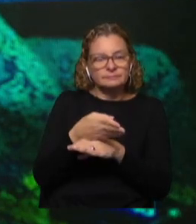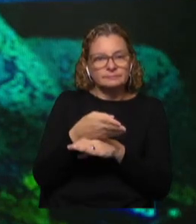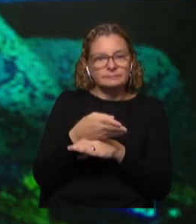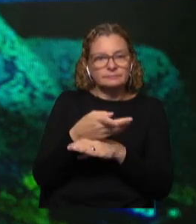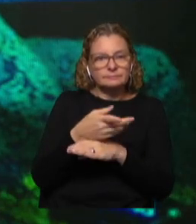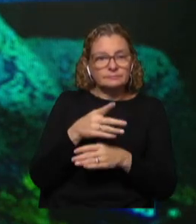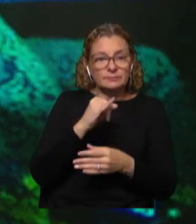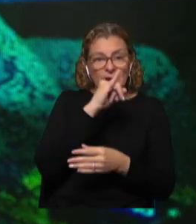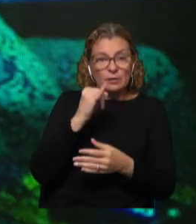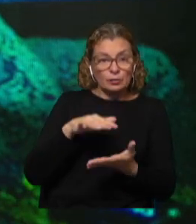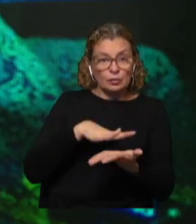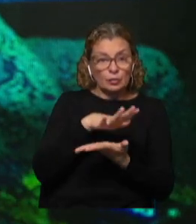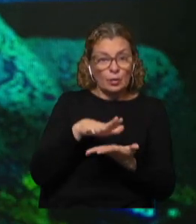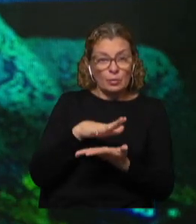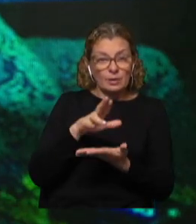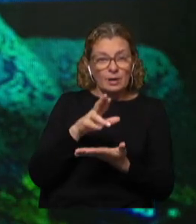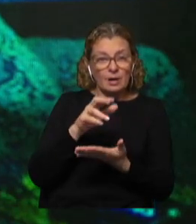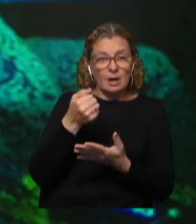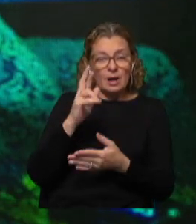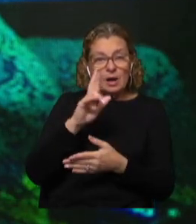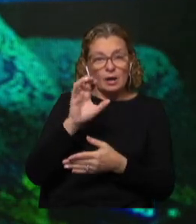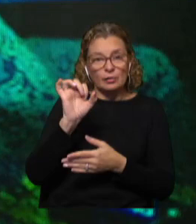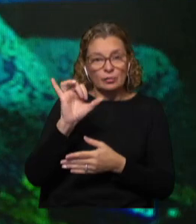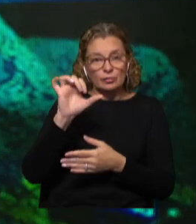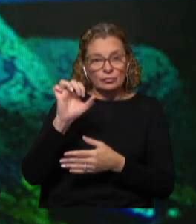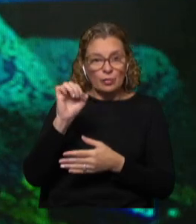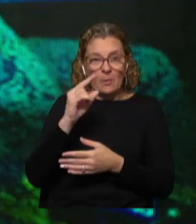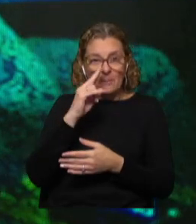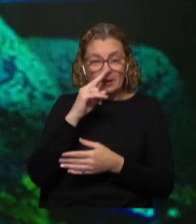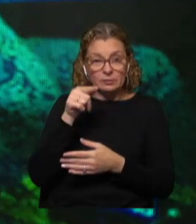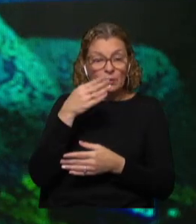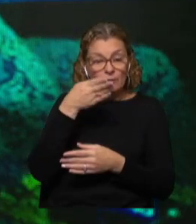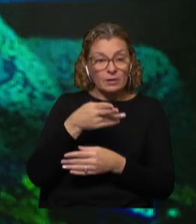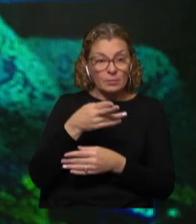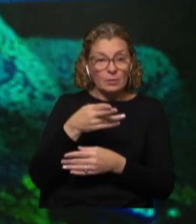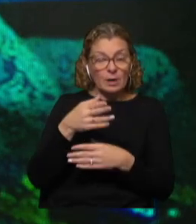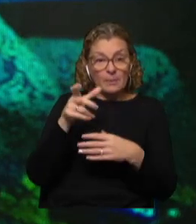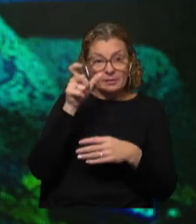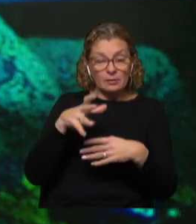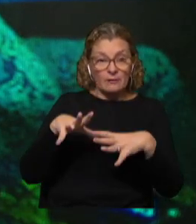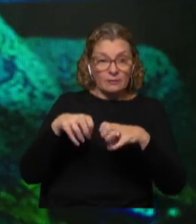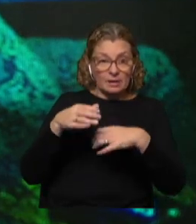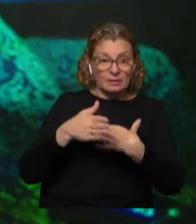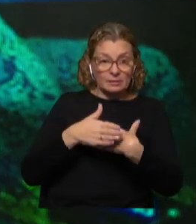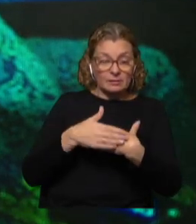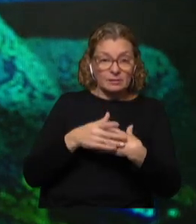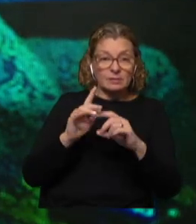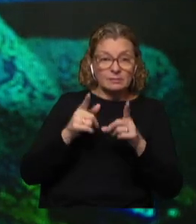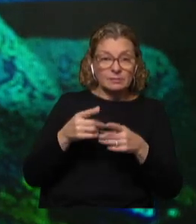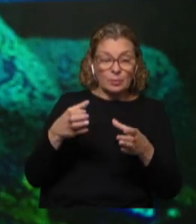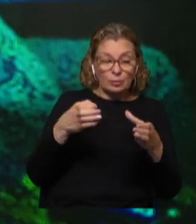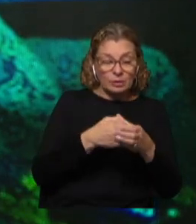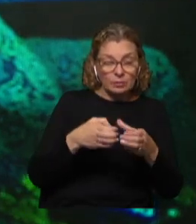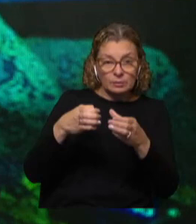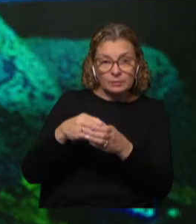ahí, por esa zona, por el arroyo Pando, Villa Olmos, los vecinos de esta localidad, quienes denunciaron, también se han venido reuniendo